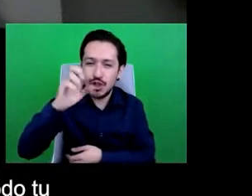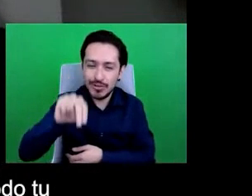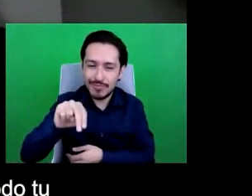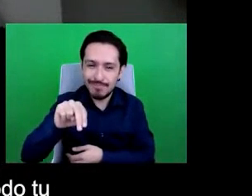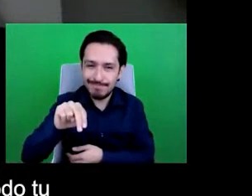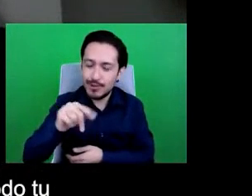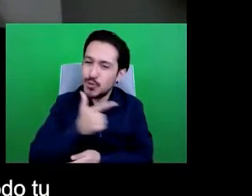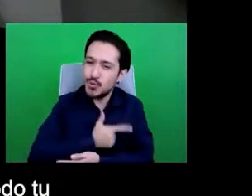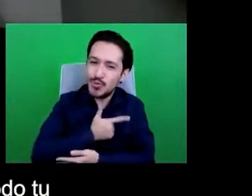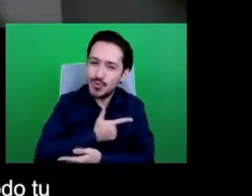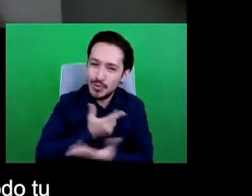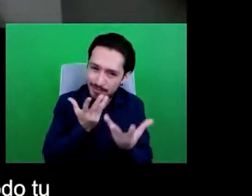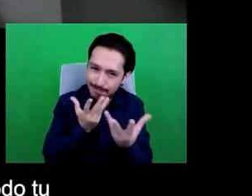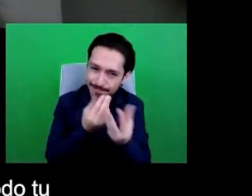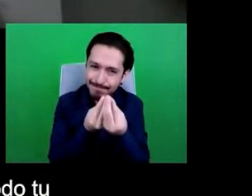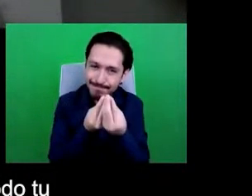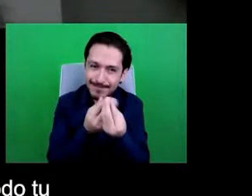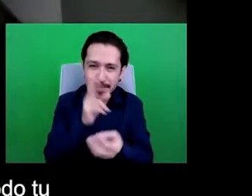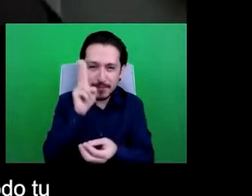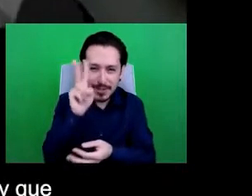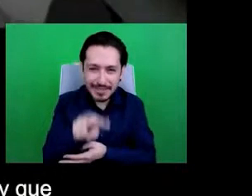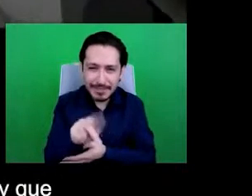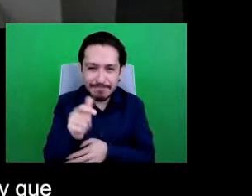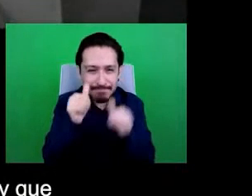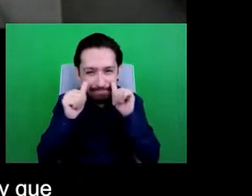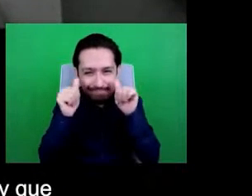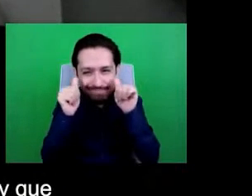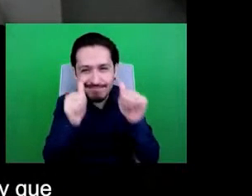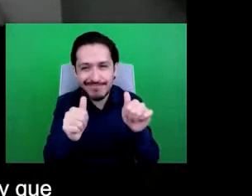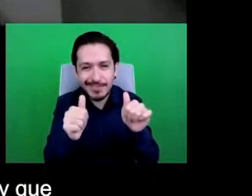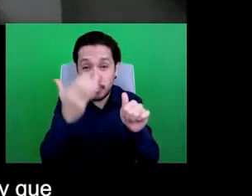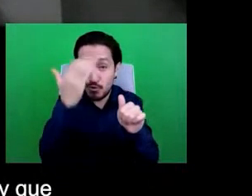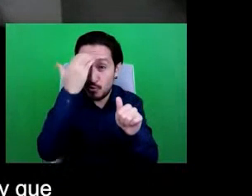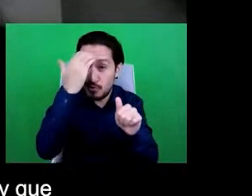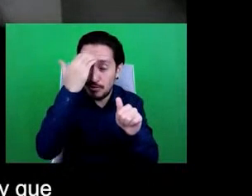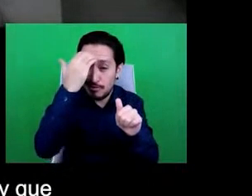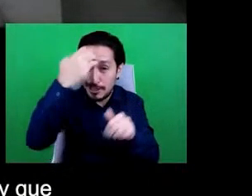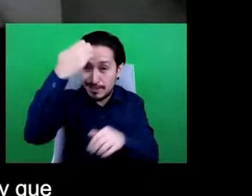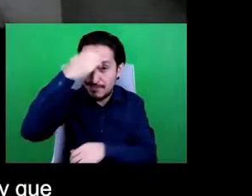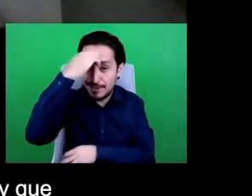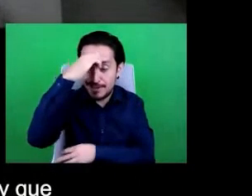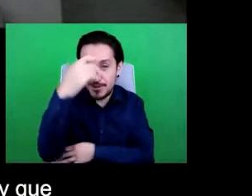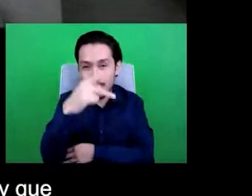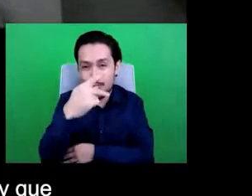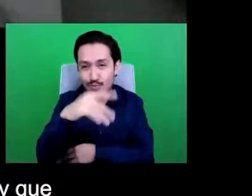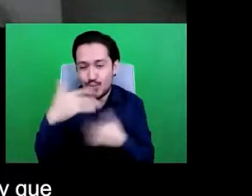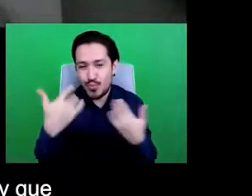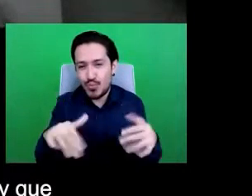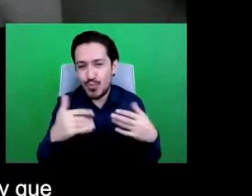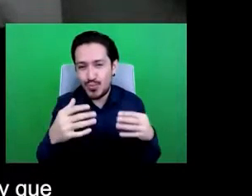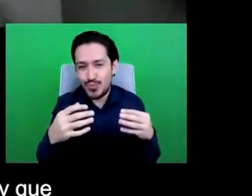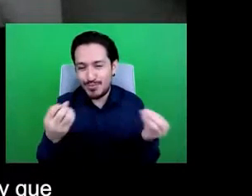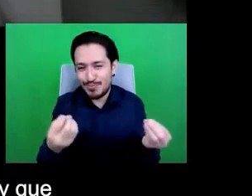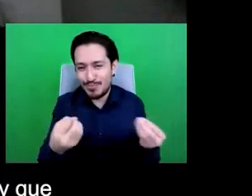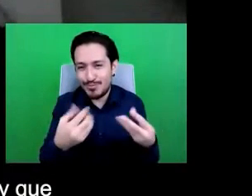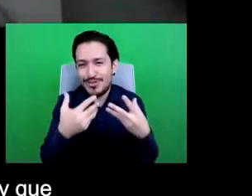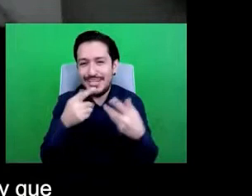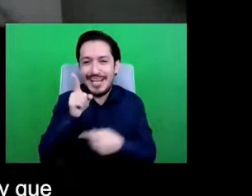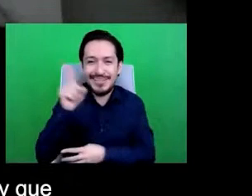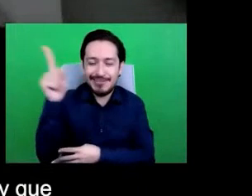y escuchar de todo tu conocimiento y de toda la sabiduría que nos traes de Reino Unido y que seguramente